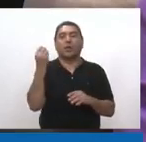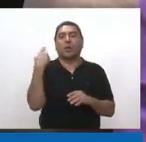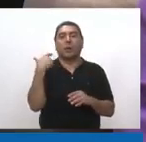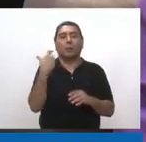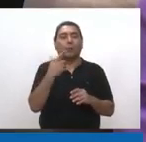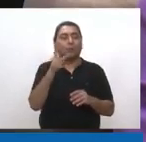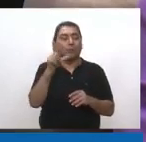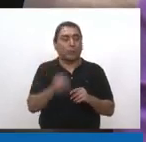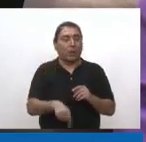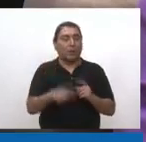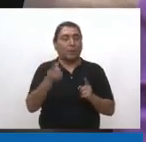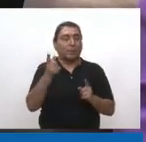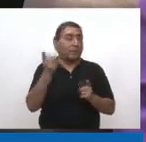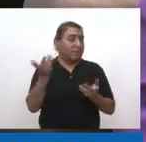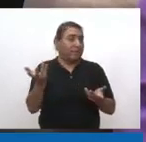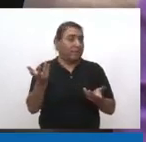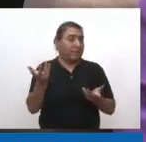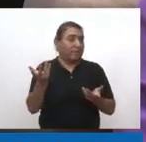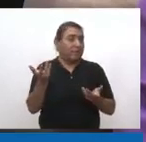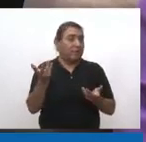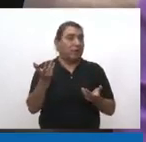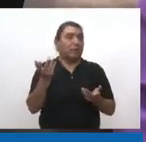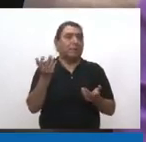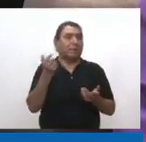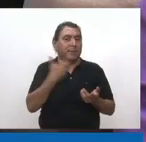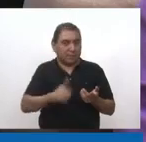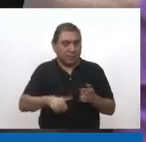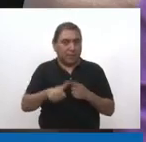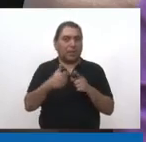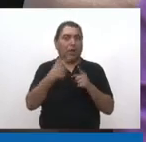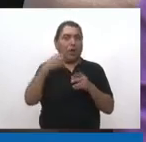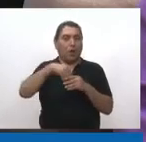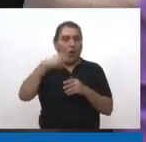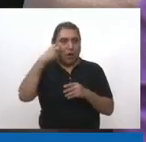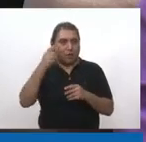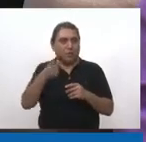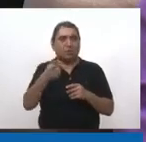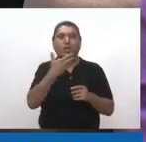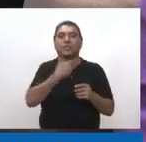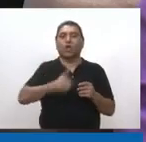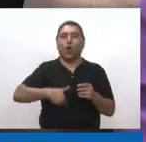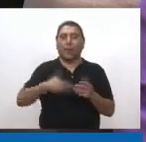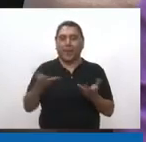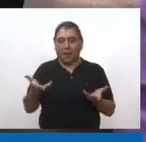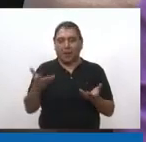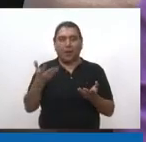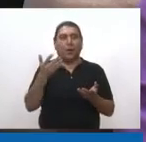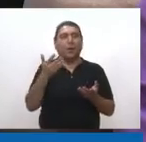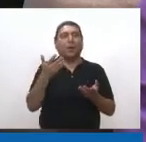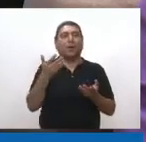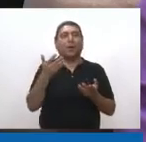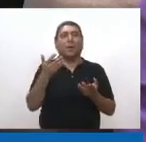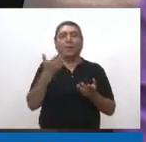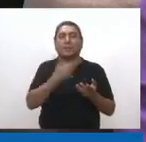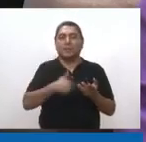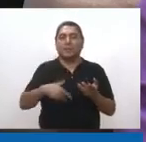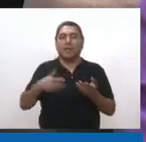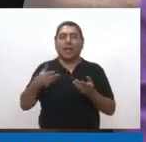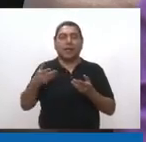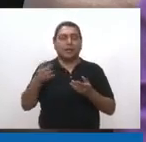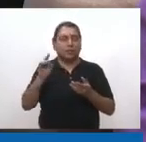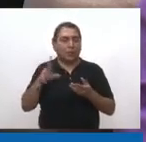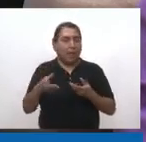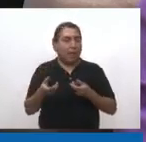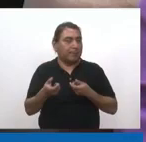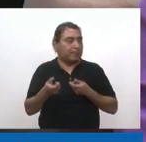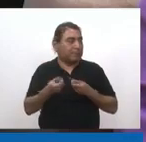El pueblo gobierna y representa a través de sus representantes. Presidente, Congreso, eso es gobierno. Presidente, solo administración. Con